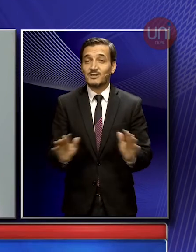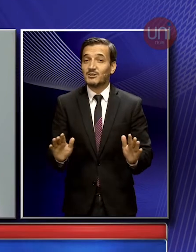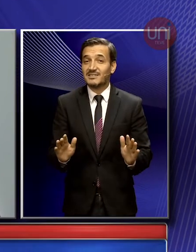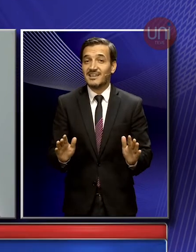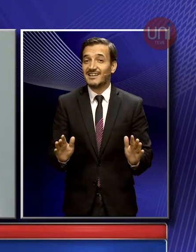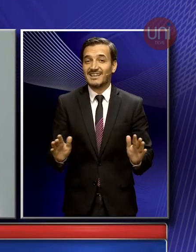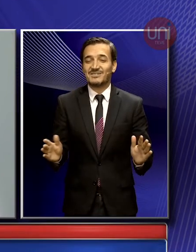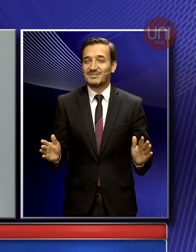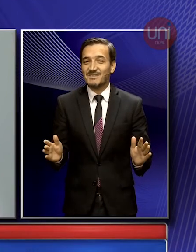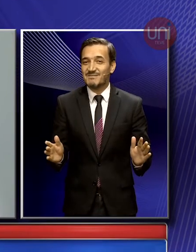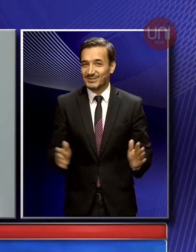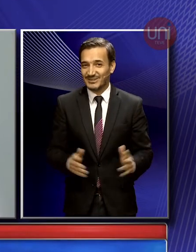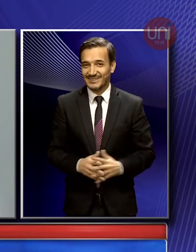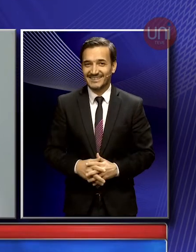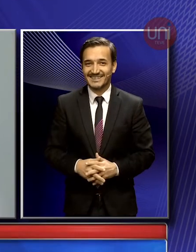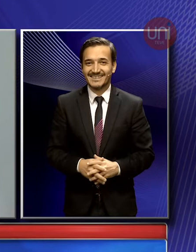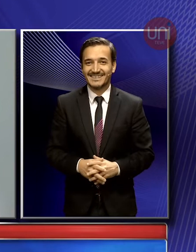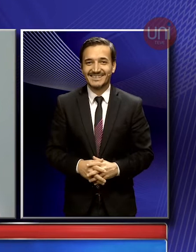haciendo docencia que nosotros mismos, doctor.